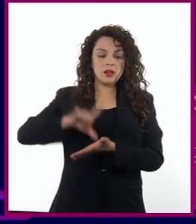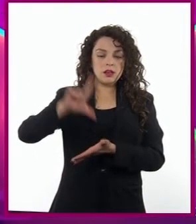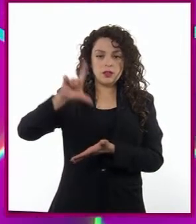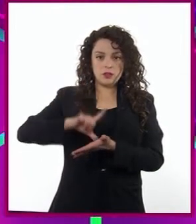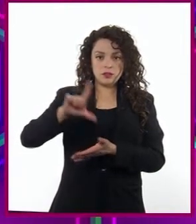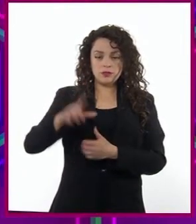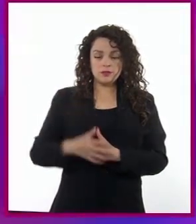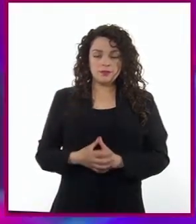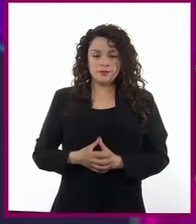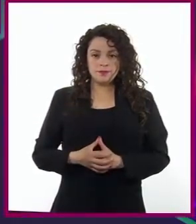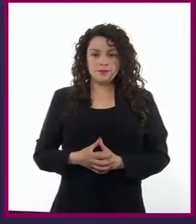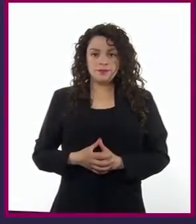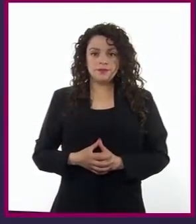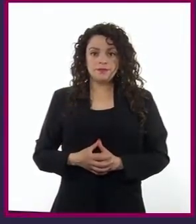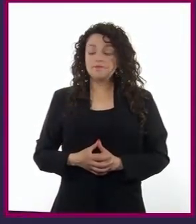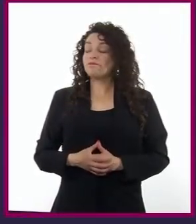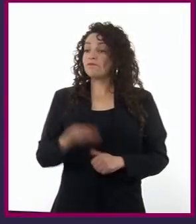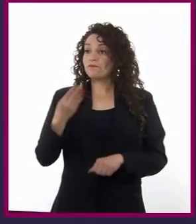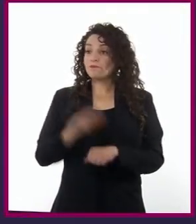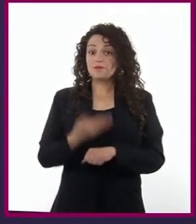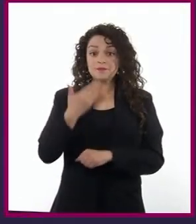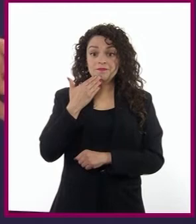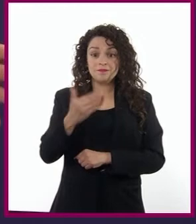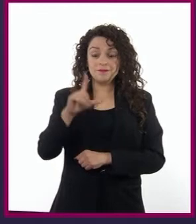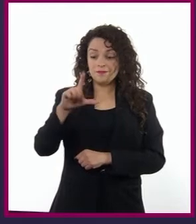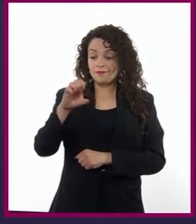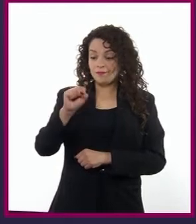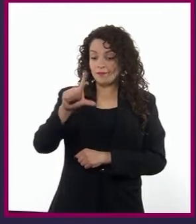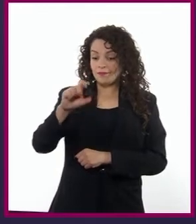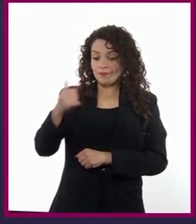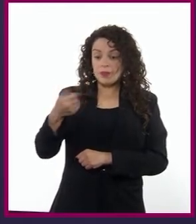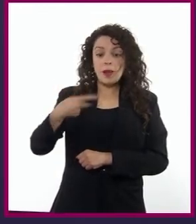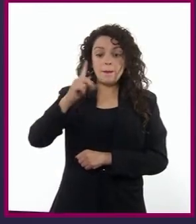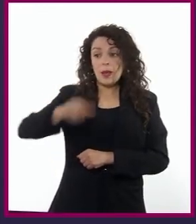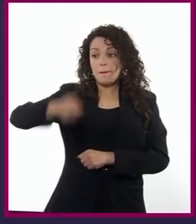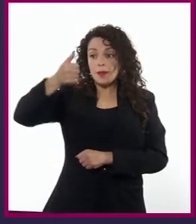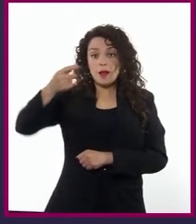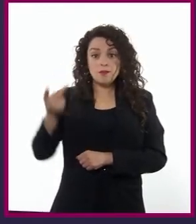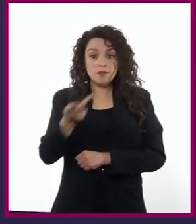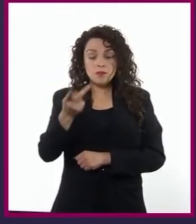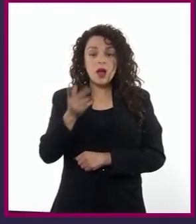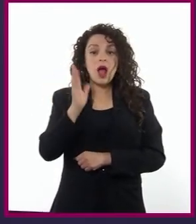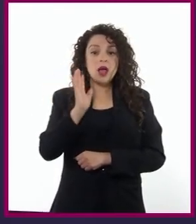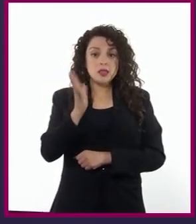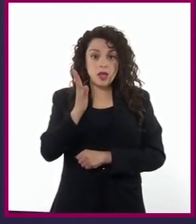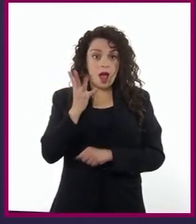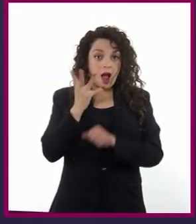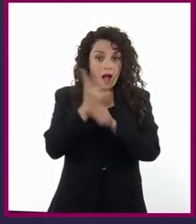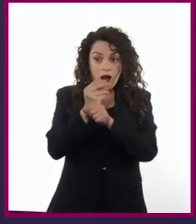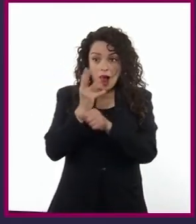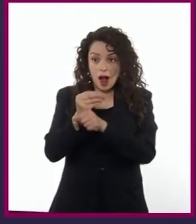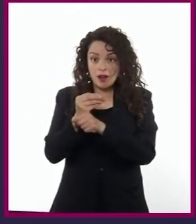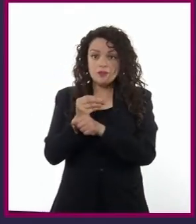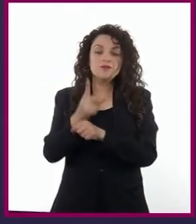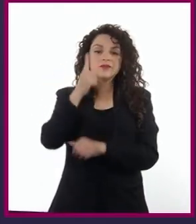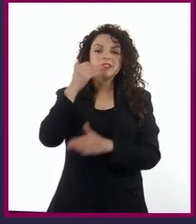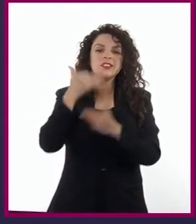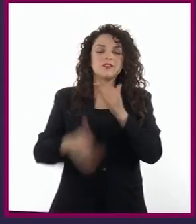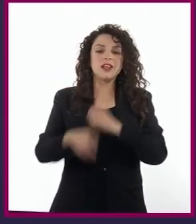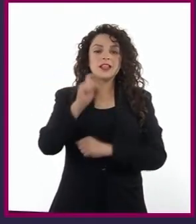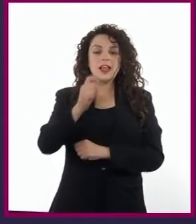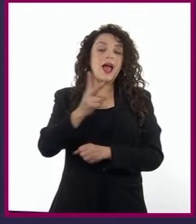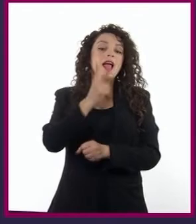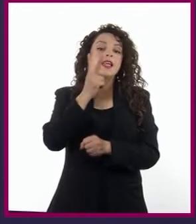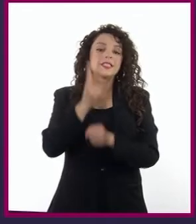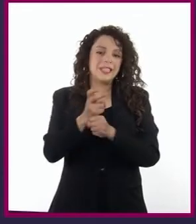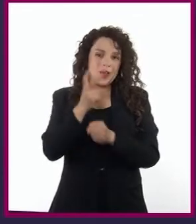1.00016 litros. Excelente, Leslie. Aunque la primera pregunta ya fue resuelta en su totalidad, solamente nos resta resolver la